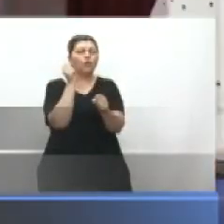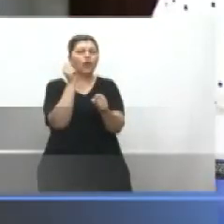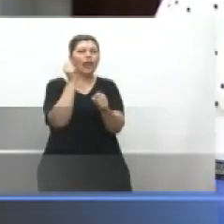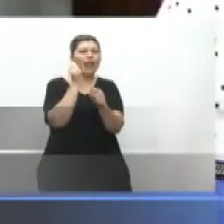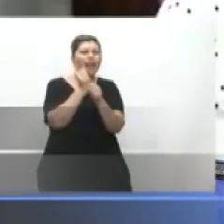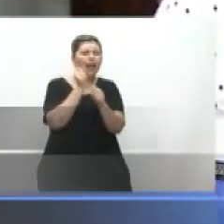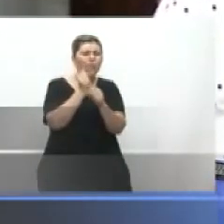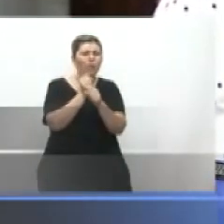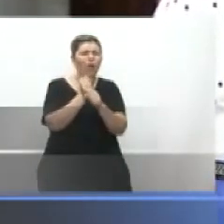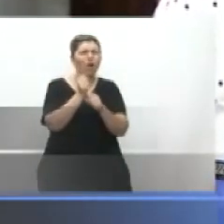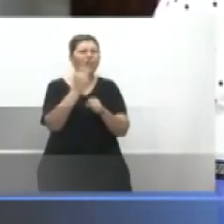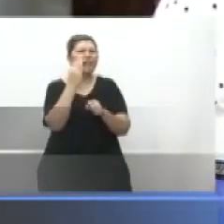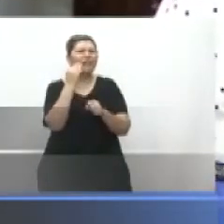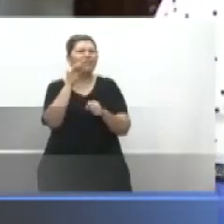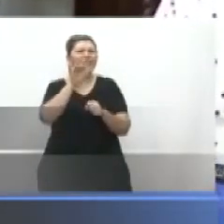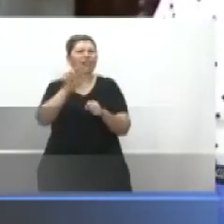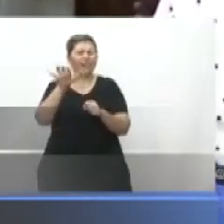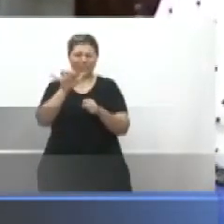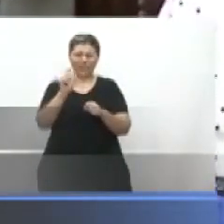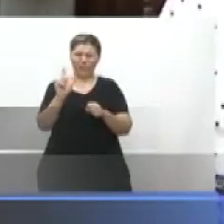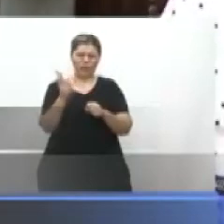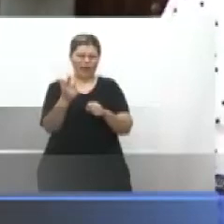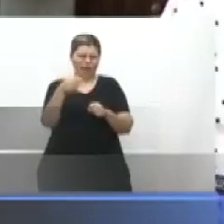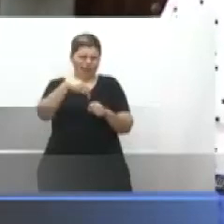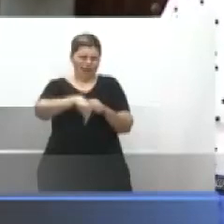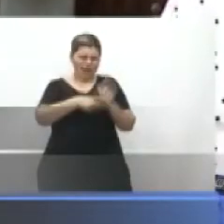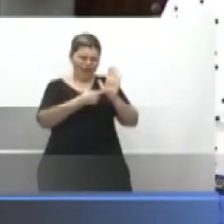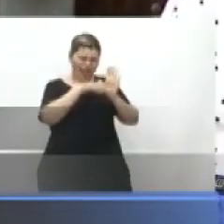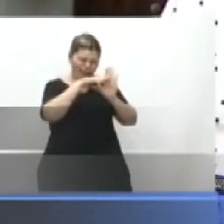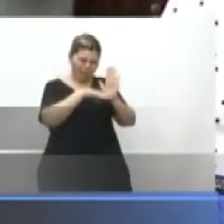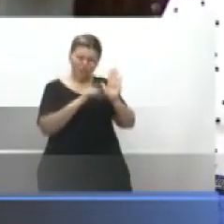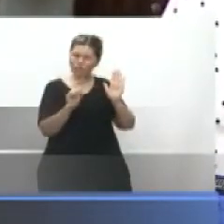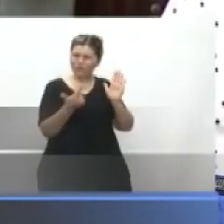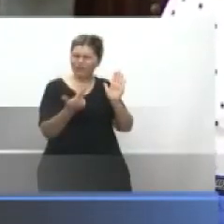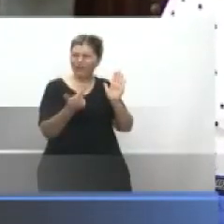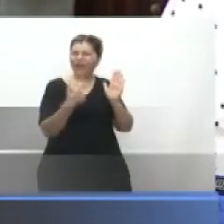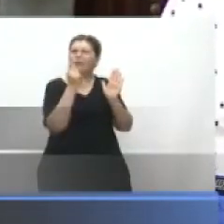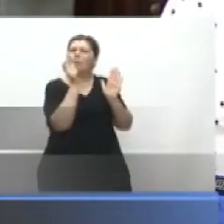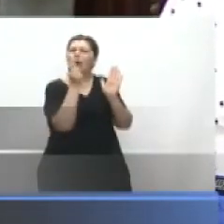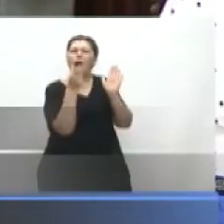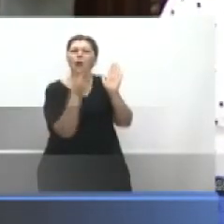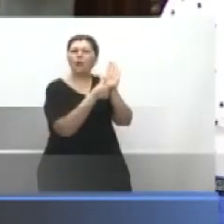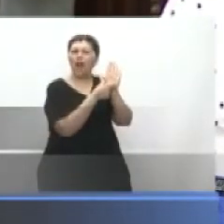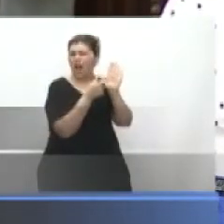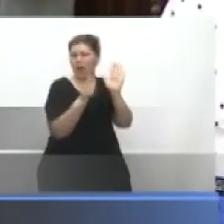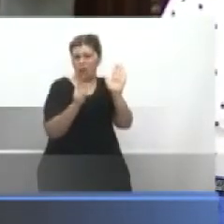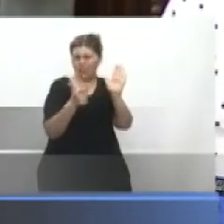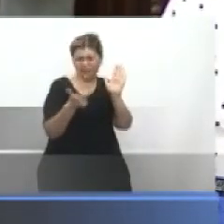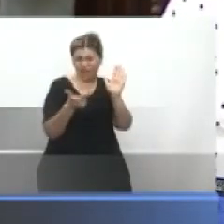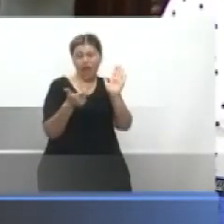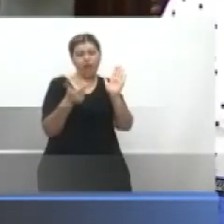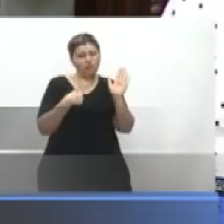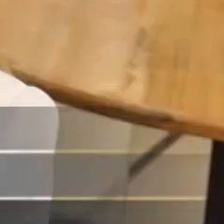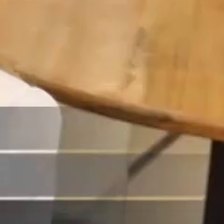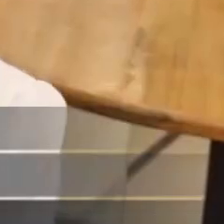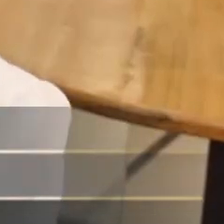autoridades. Y ahora esta semana estoy viajando mañana, ya vamos a empezar a conformar las comisiones, sobre todo las estratégicas, las de gobierno,